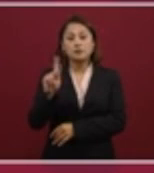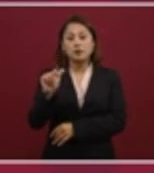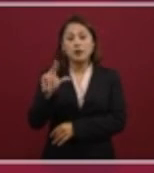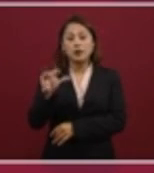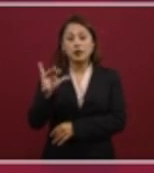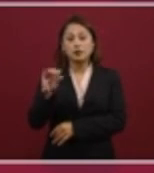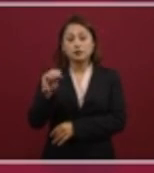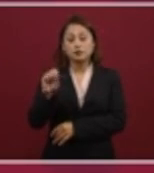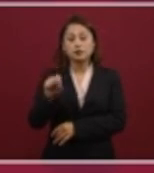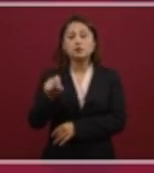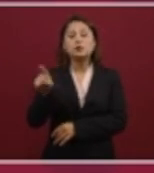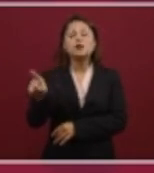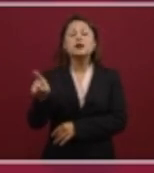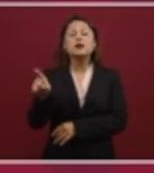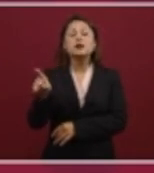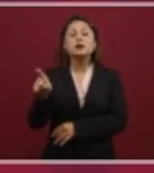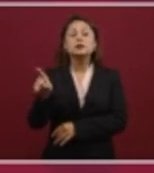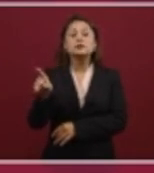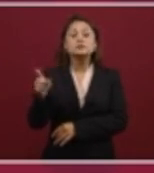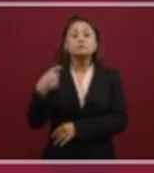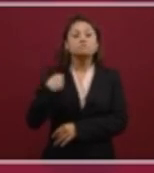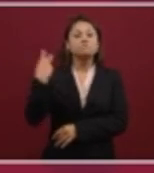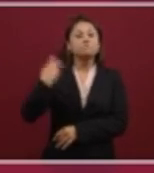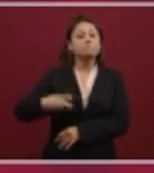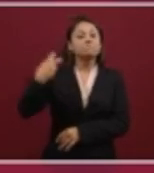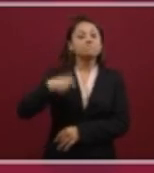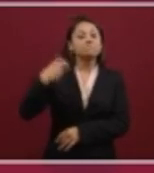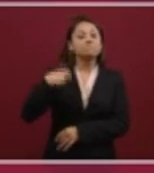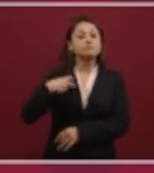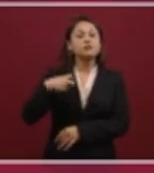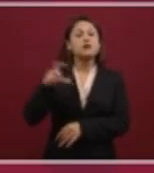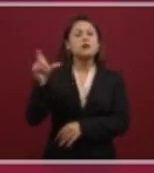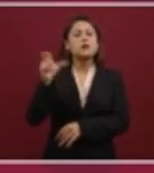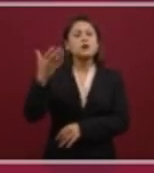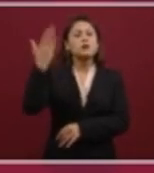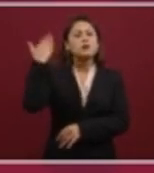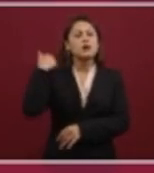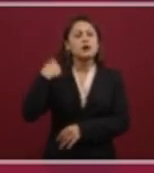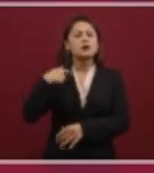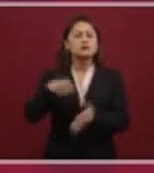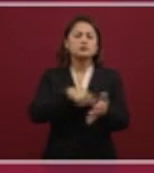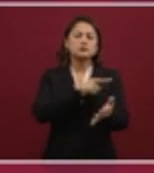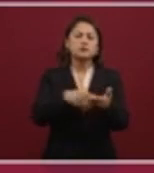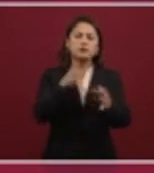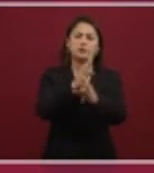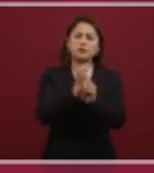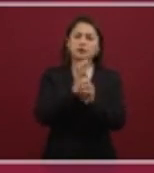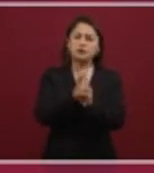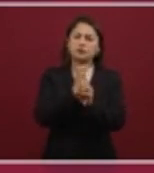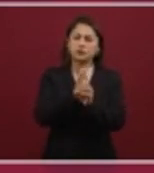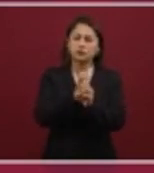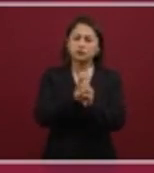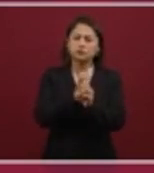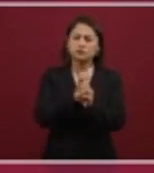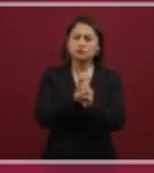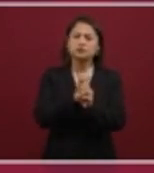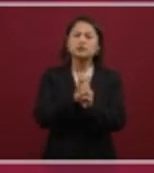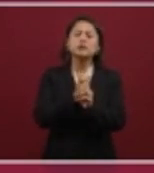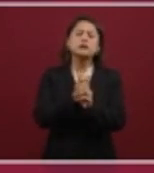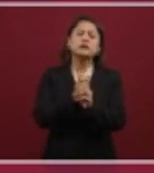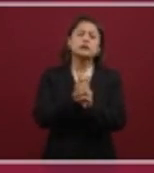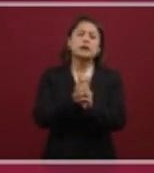que se cancela lo del Metrobús y se cambia porque haya